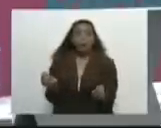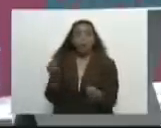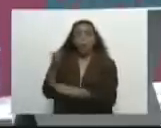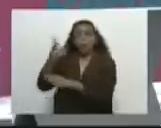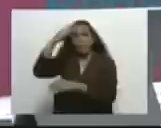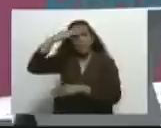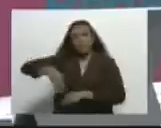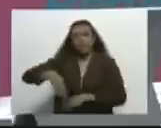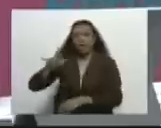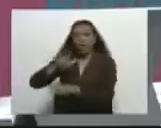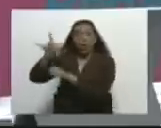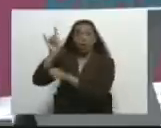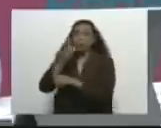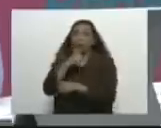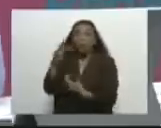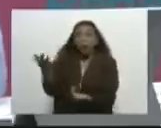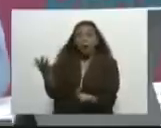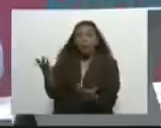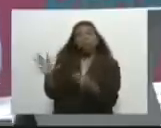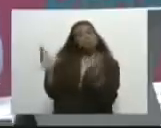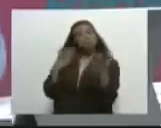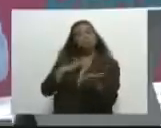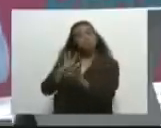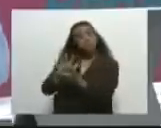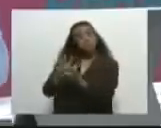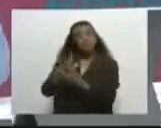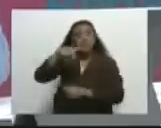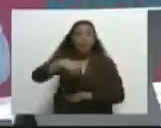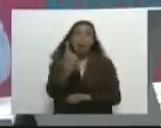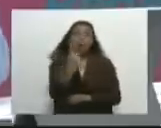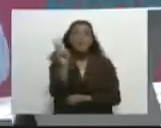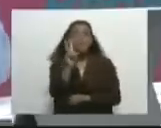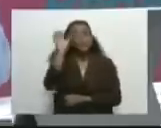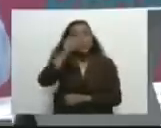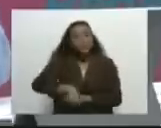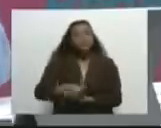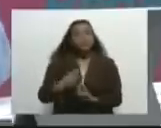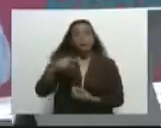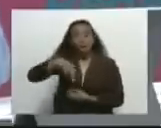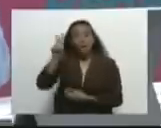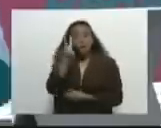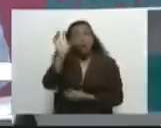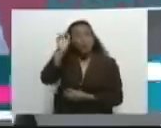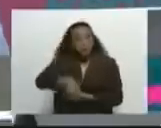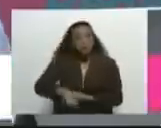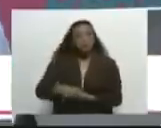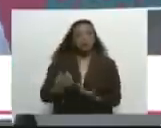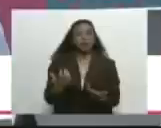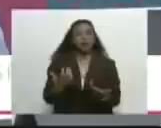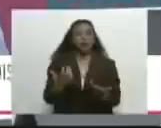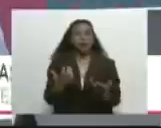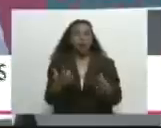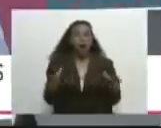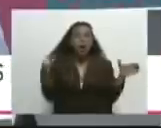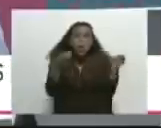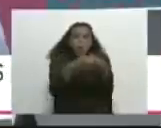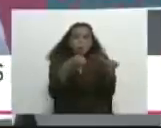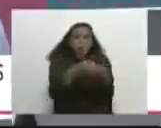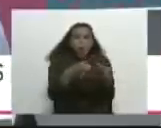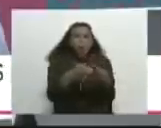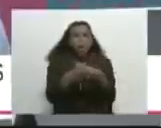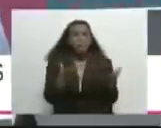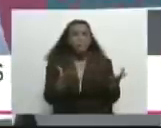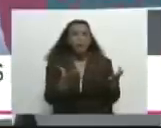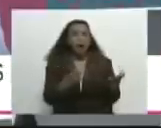militares colombianos. No lo ves. Es aquí. Es aquí. La jauría de